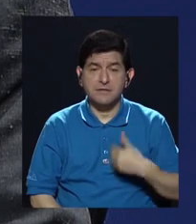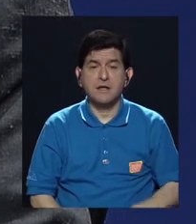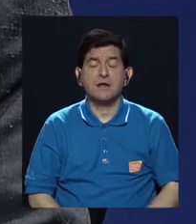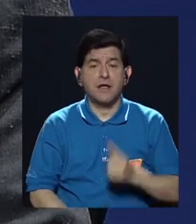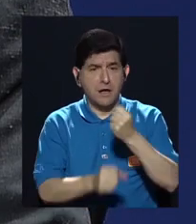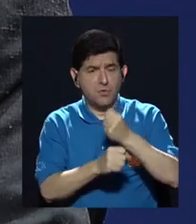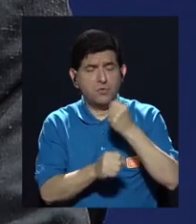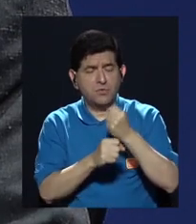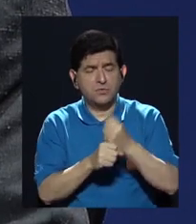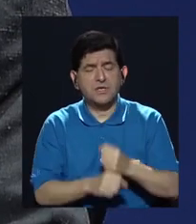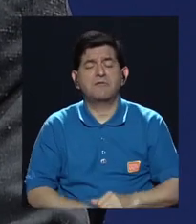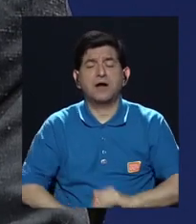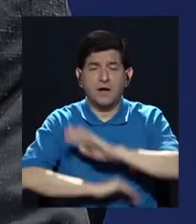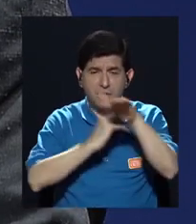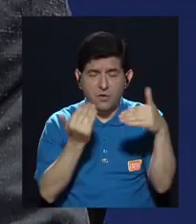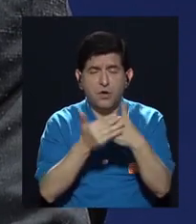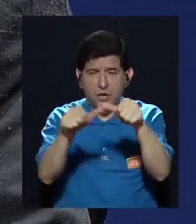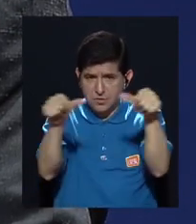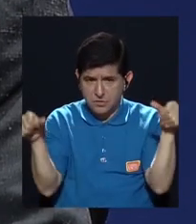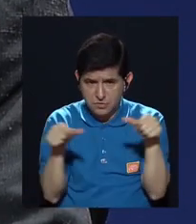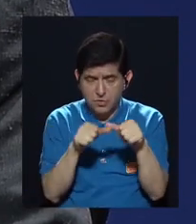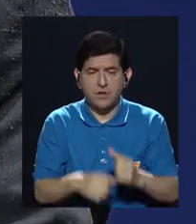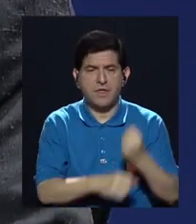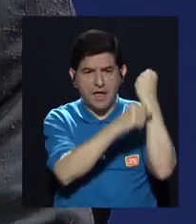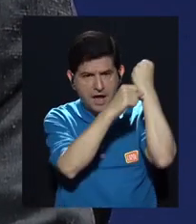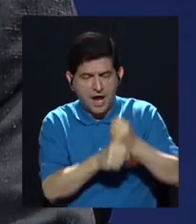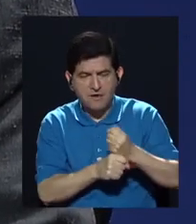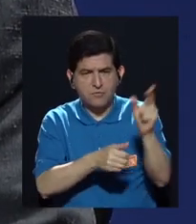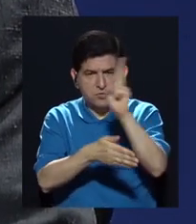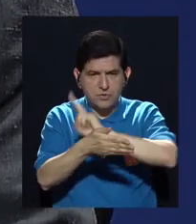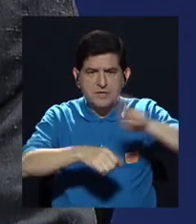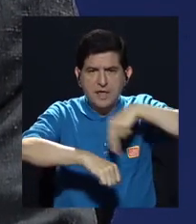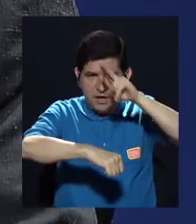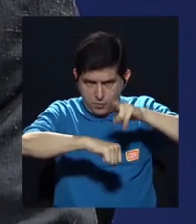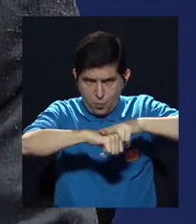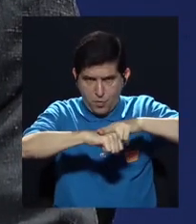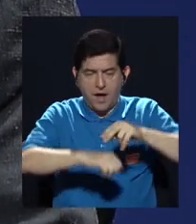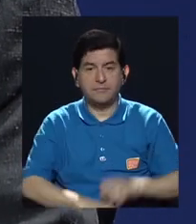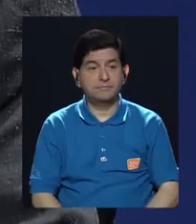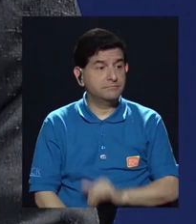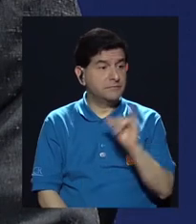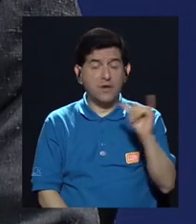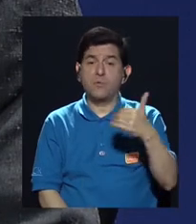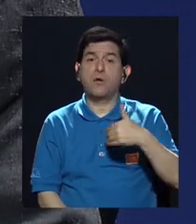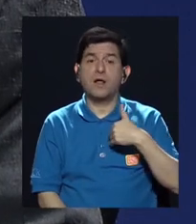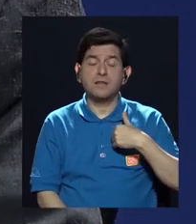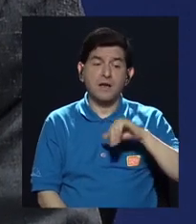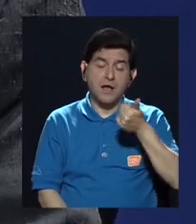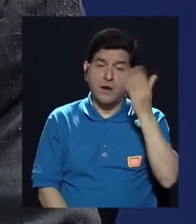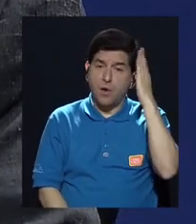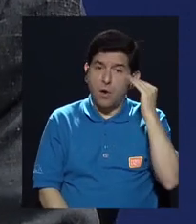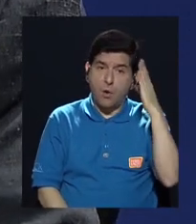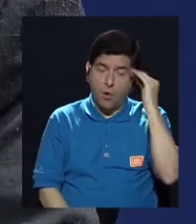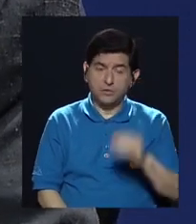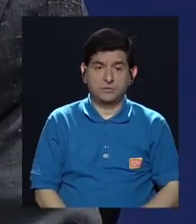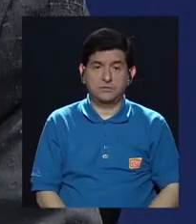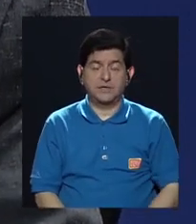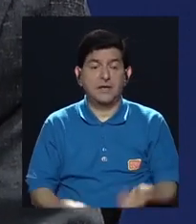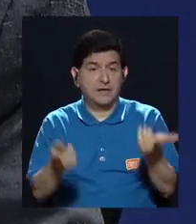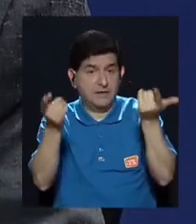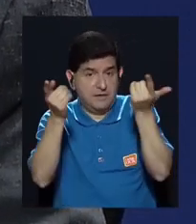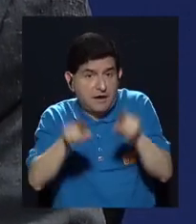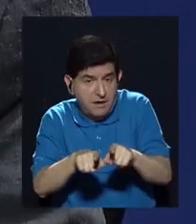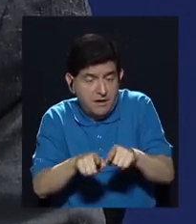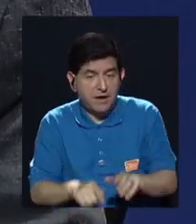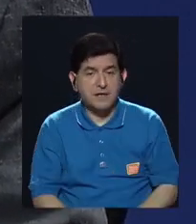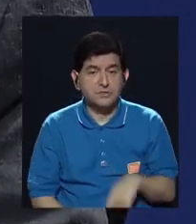tenido un gran desempeño en todos esos campos. Y cuando se funda la Universidad Nacional, también tenía otra experiencia, que fue la